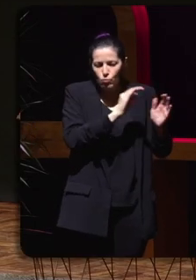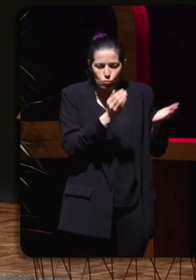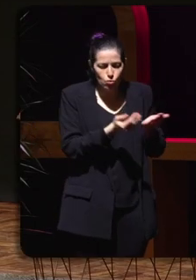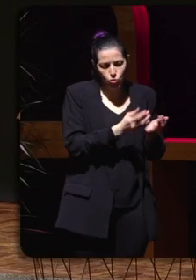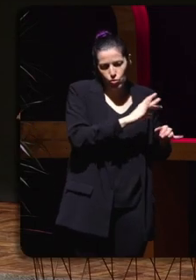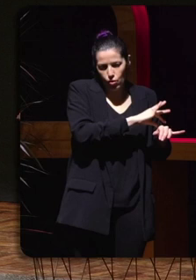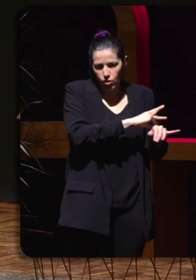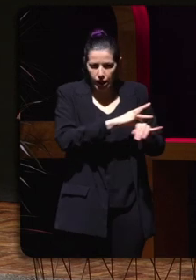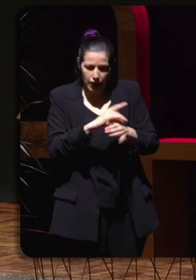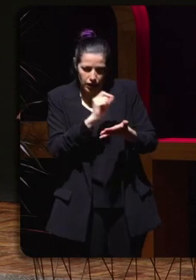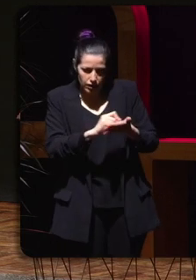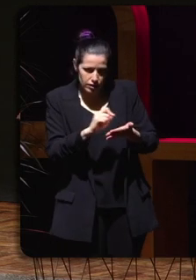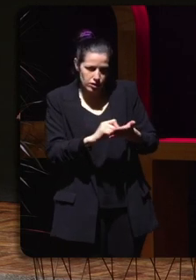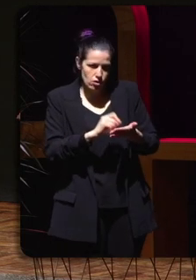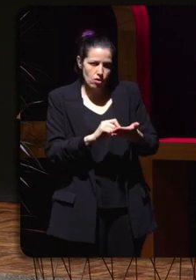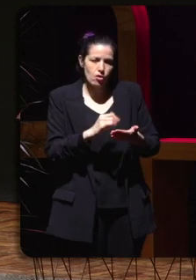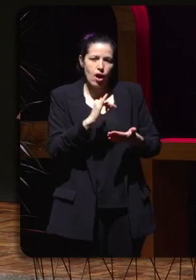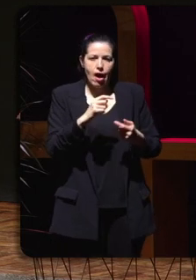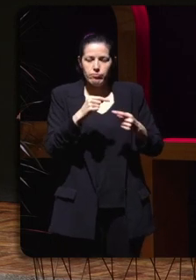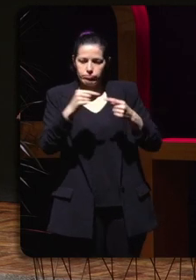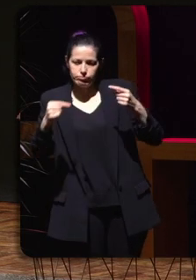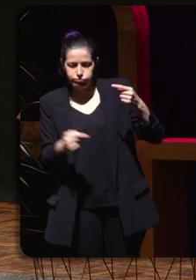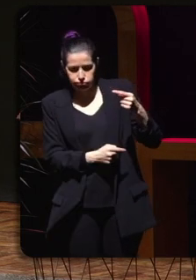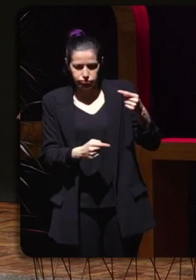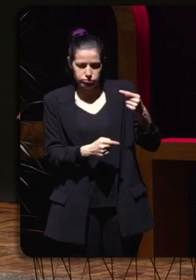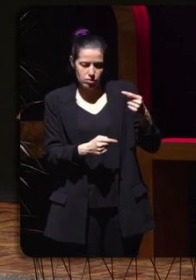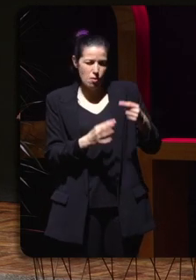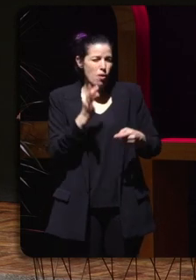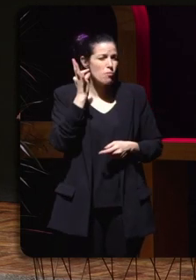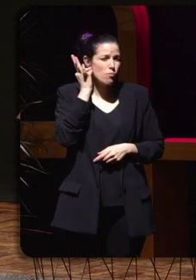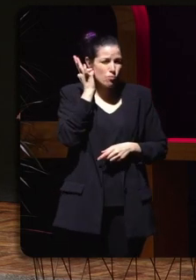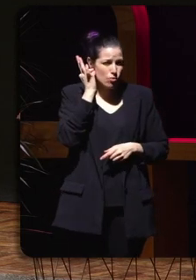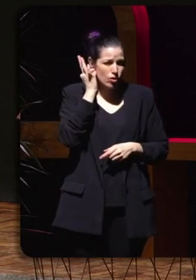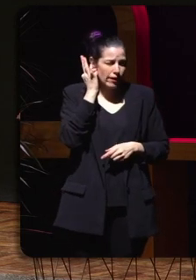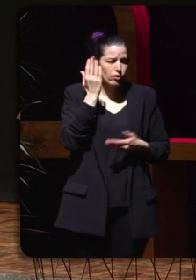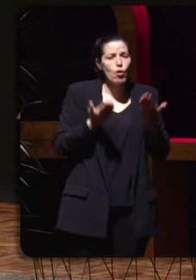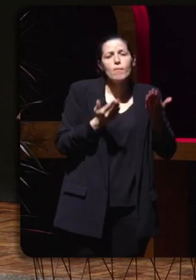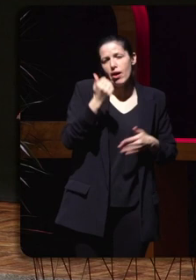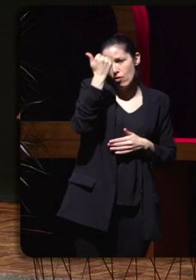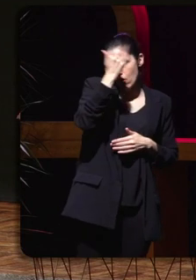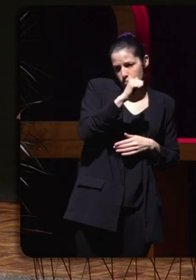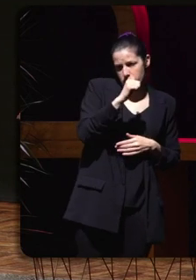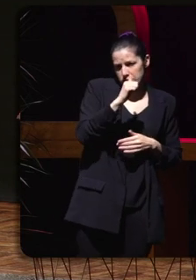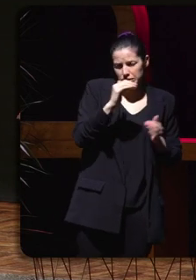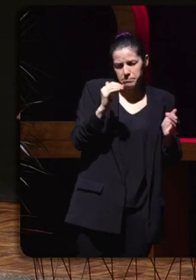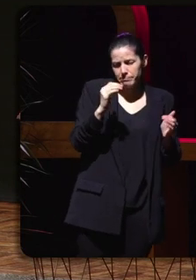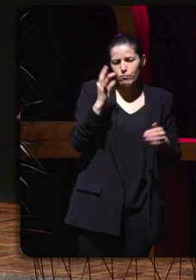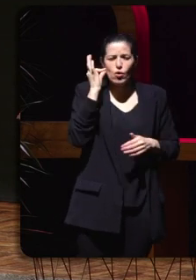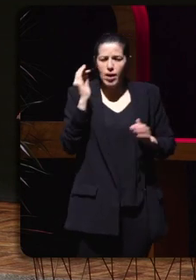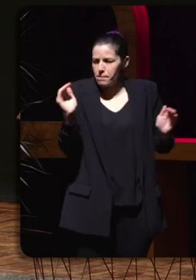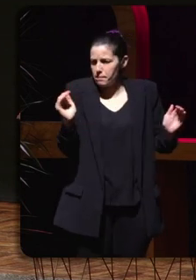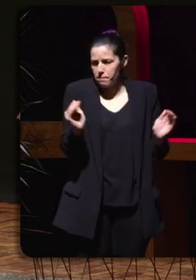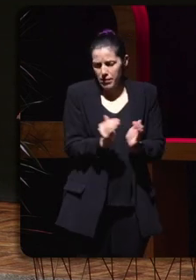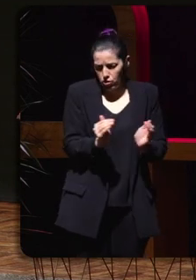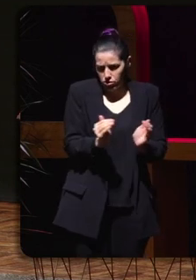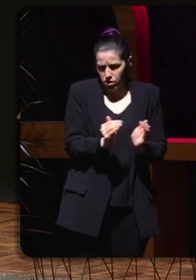disparidad muy grande o sea yo creo que las mujeres seguimos siendo un Escandalosa minoría dada